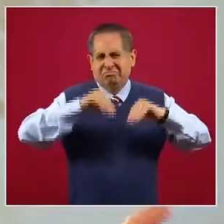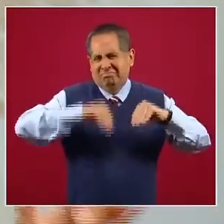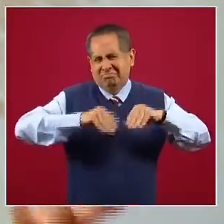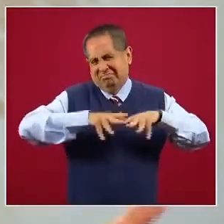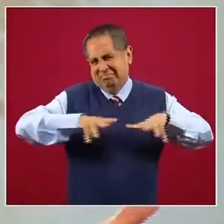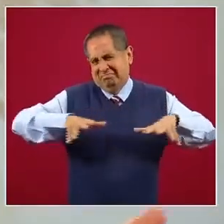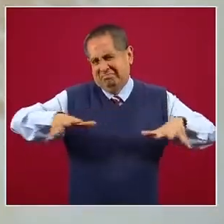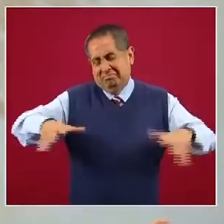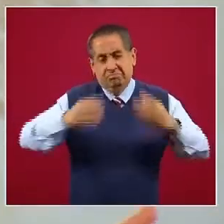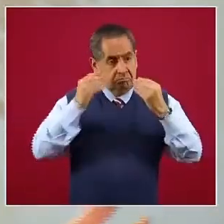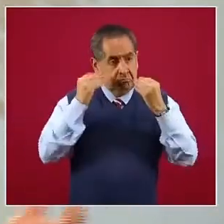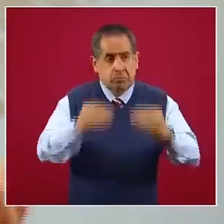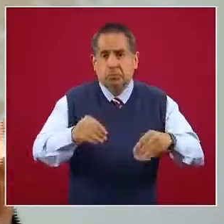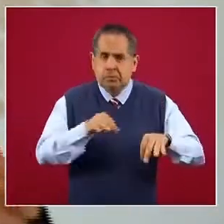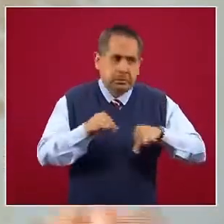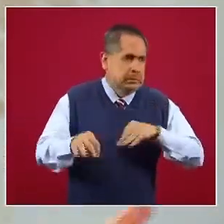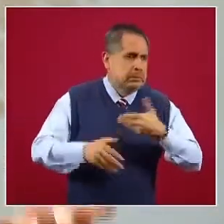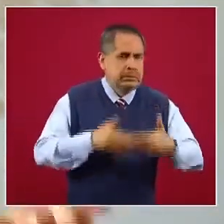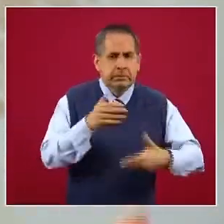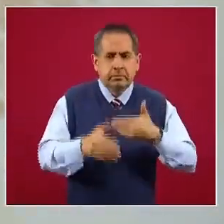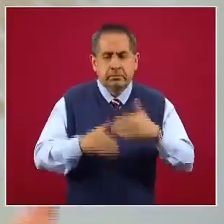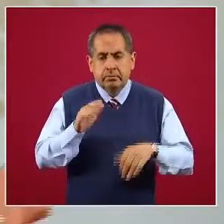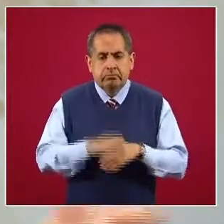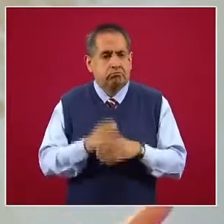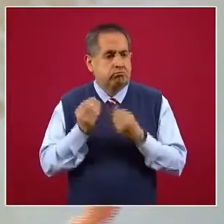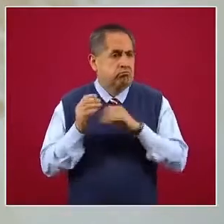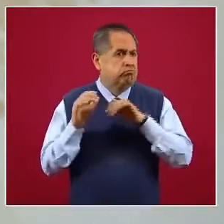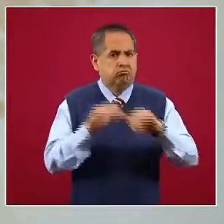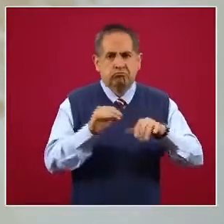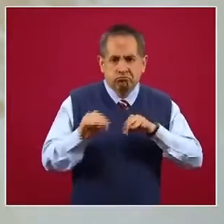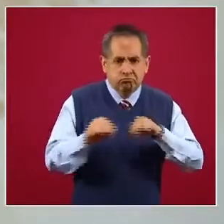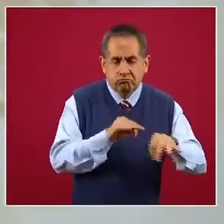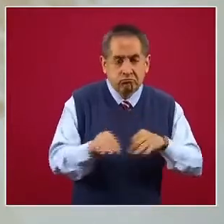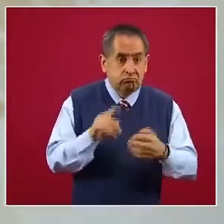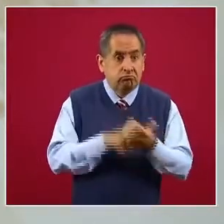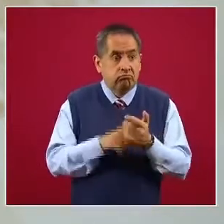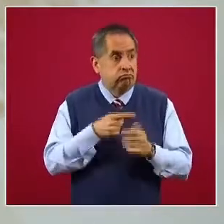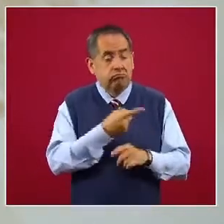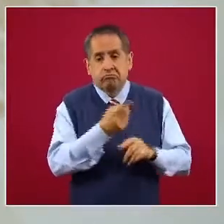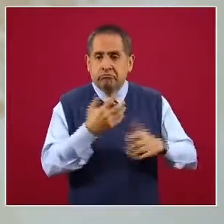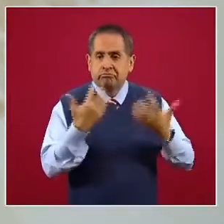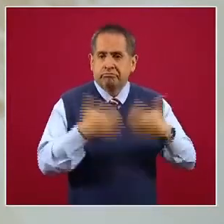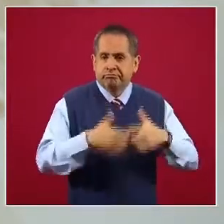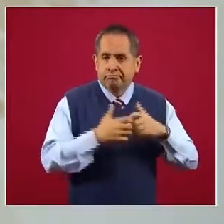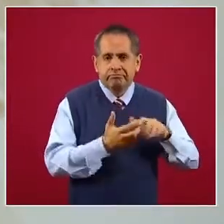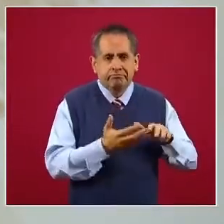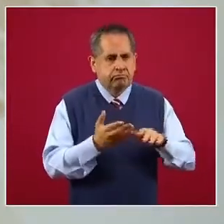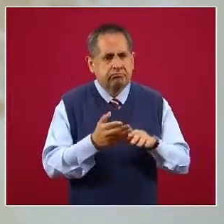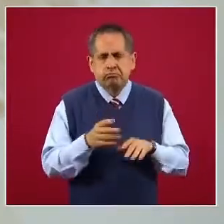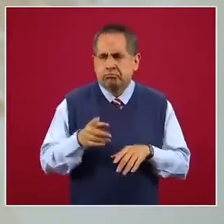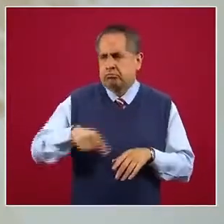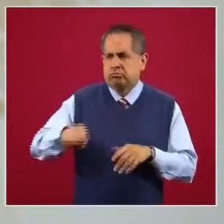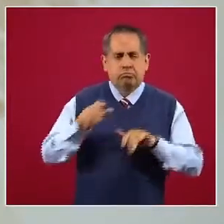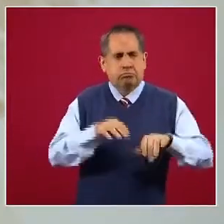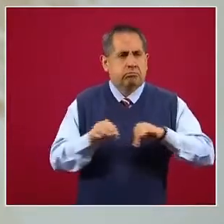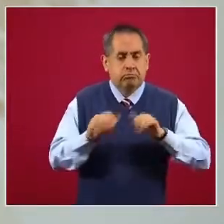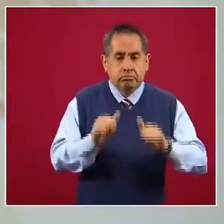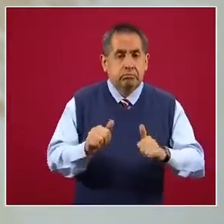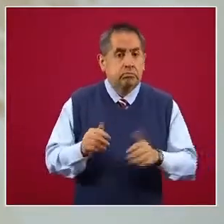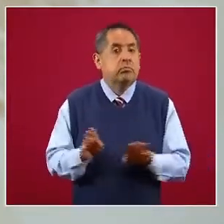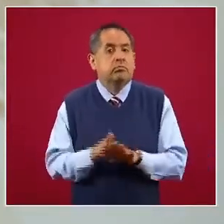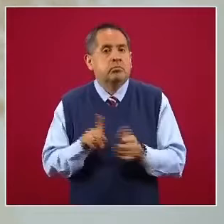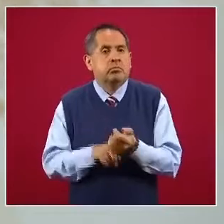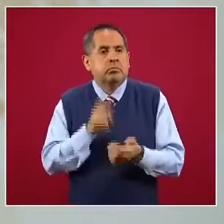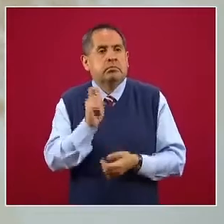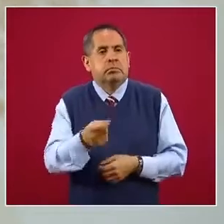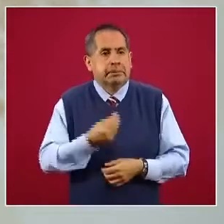una población económicamente activa, mayormente empleada en empleos estables, ha